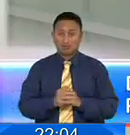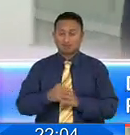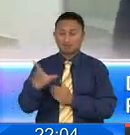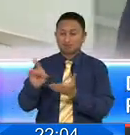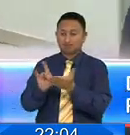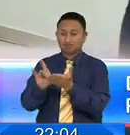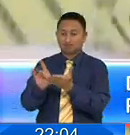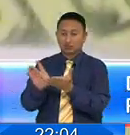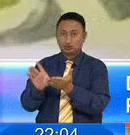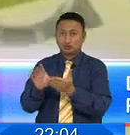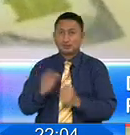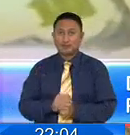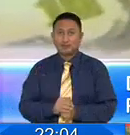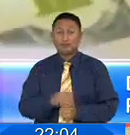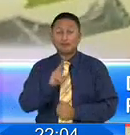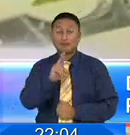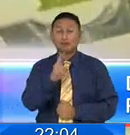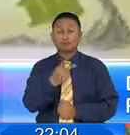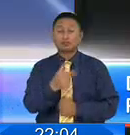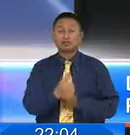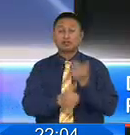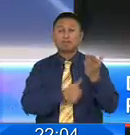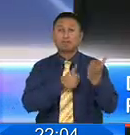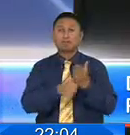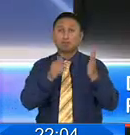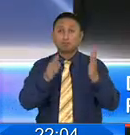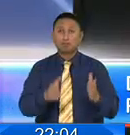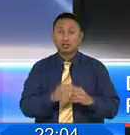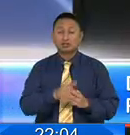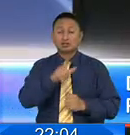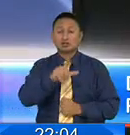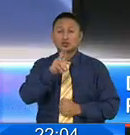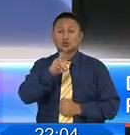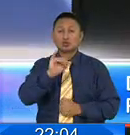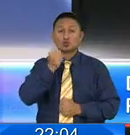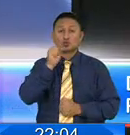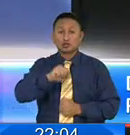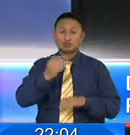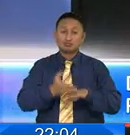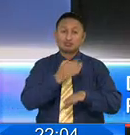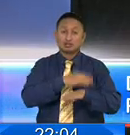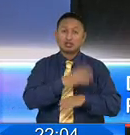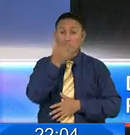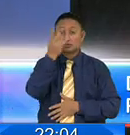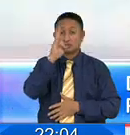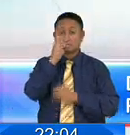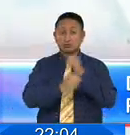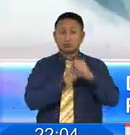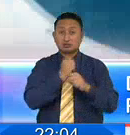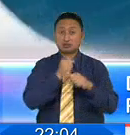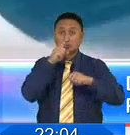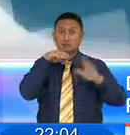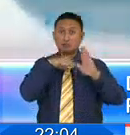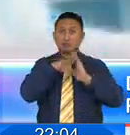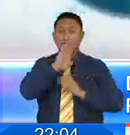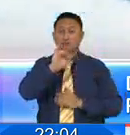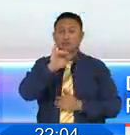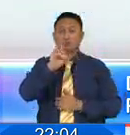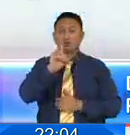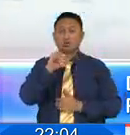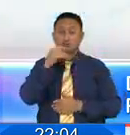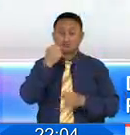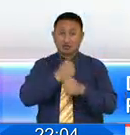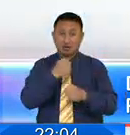cargo. Viceministro de Economía es Luis Alberto Fierro, quien ha trabajado por 17 años en el Banco Interamericano de